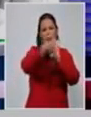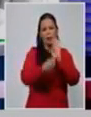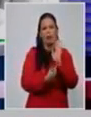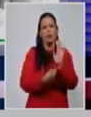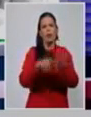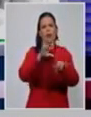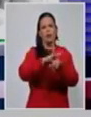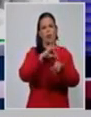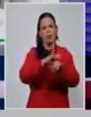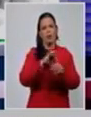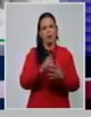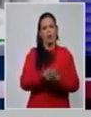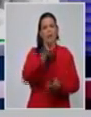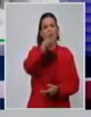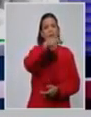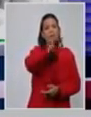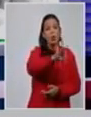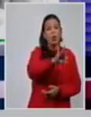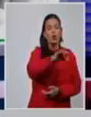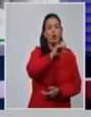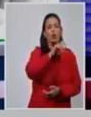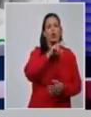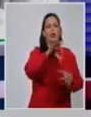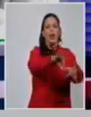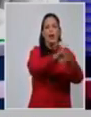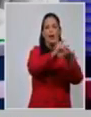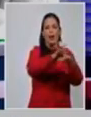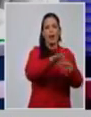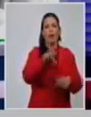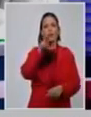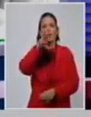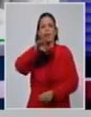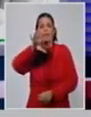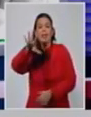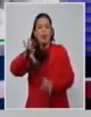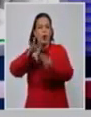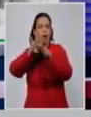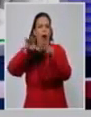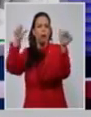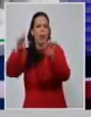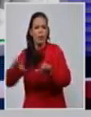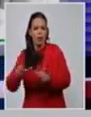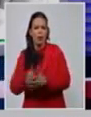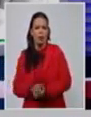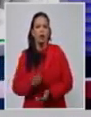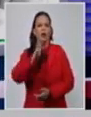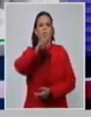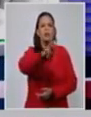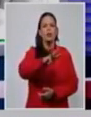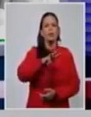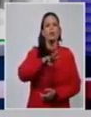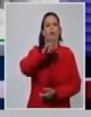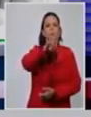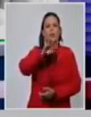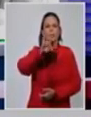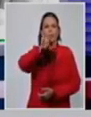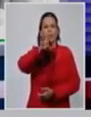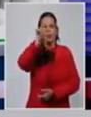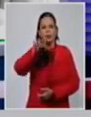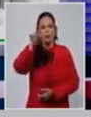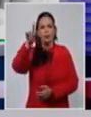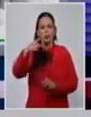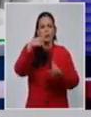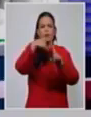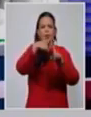enfermedad. 18 son críticos y 25 graves, 349 casos positivos como dato